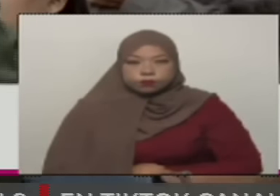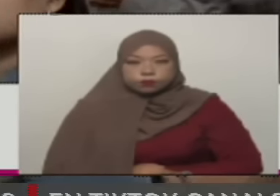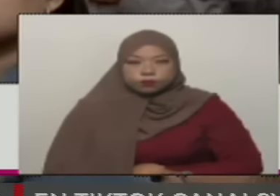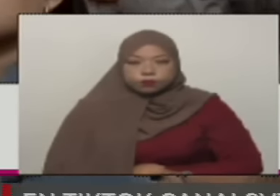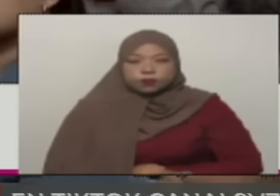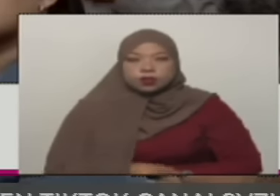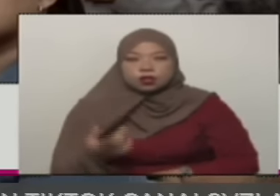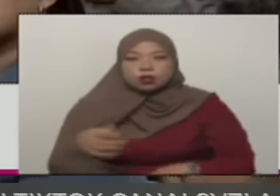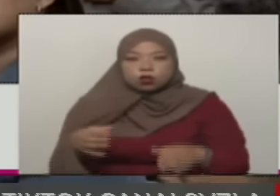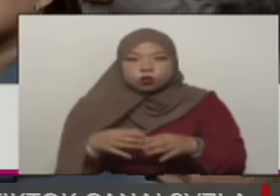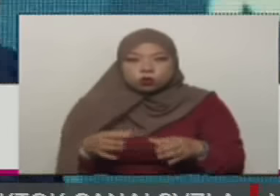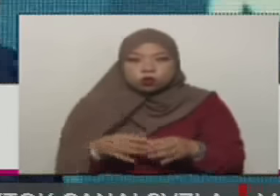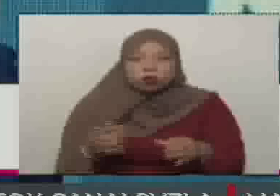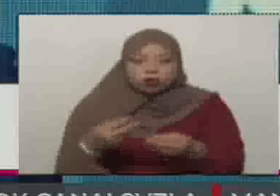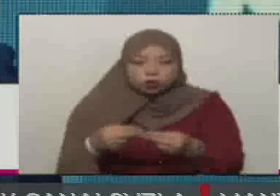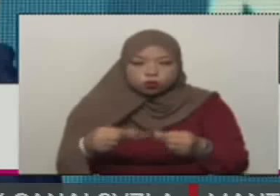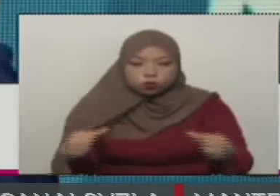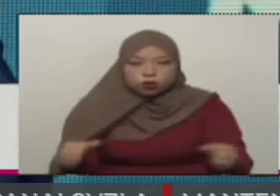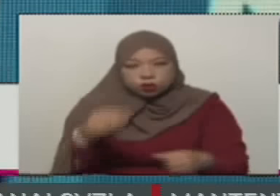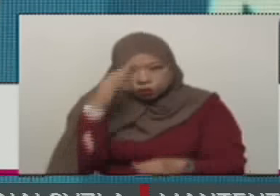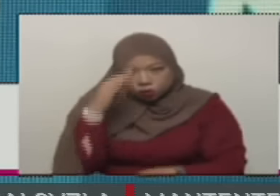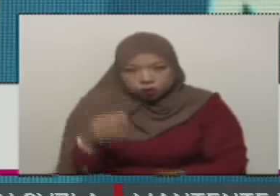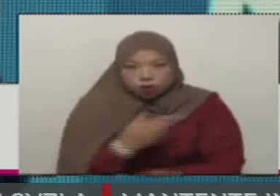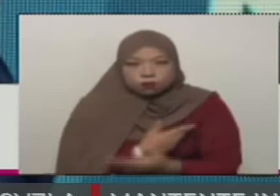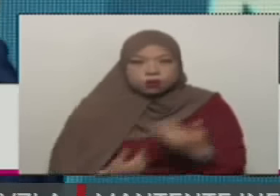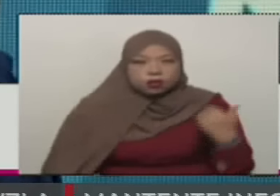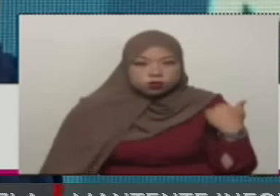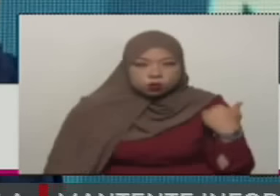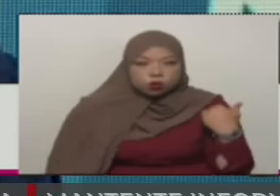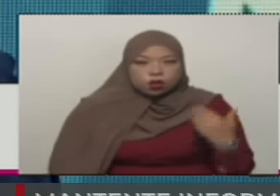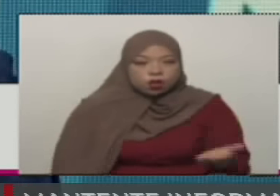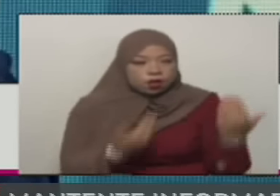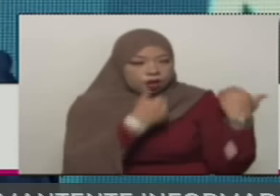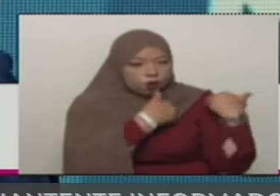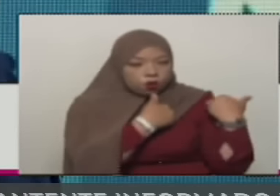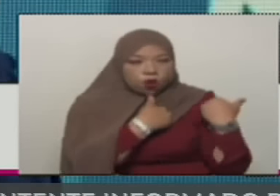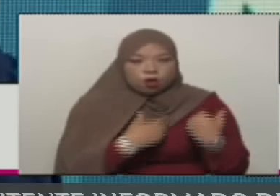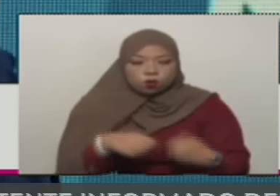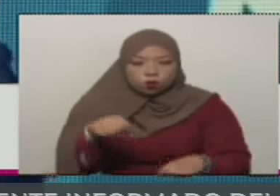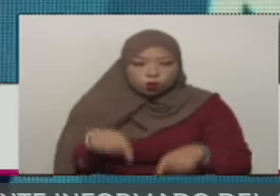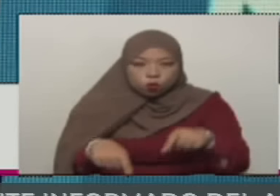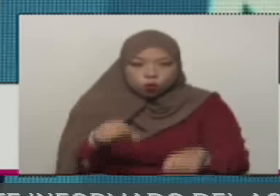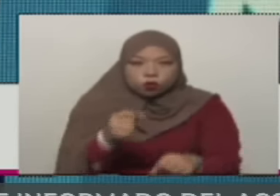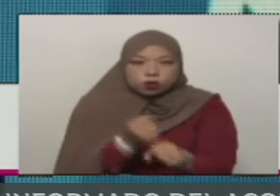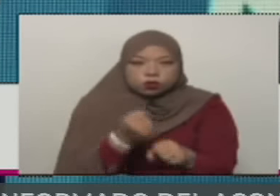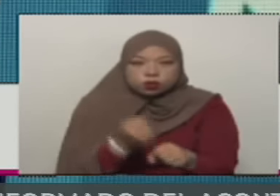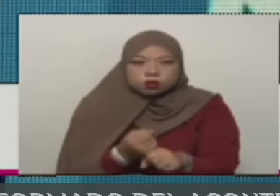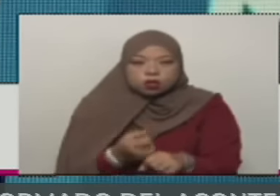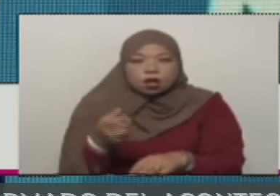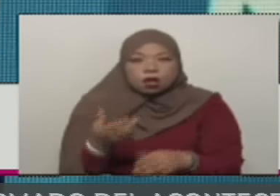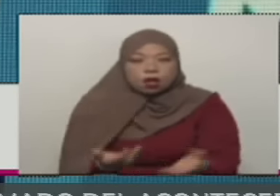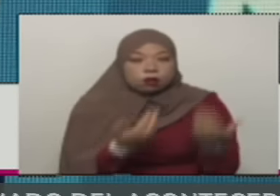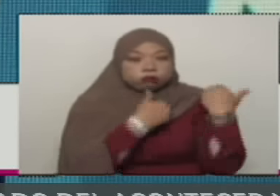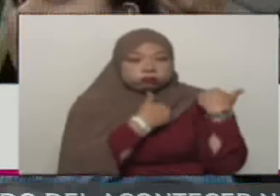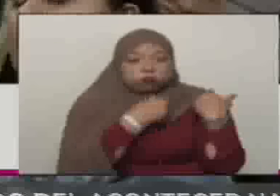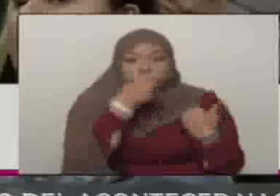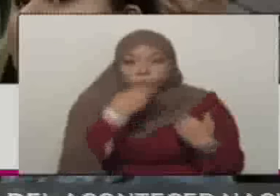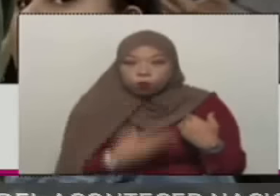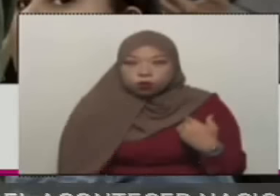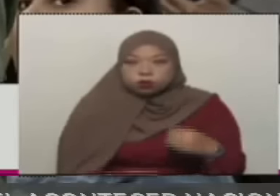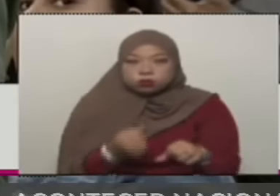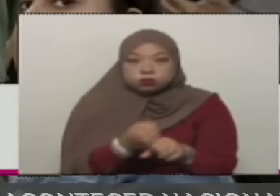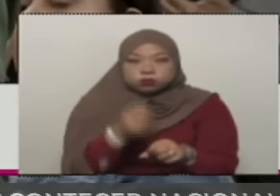de AgroFam, General Balbuena, presidente de AgroFam, encargado de la Vergareña, además. Tienes una gran responsabilidad con